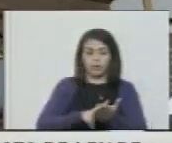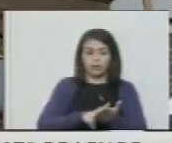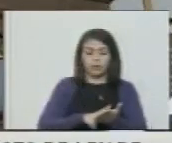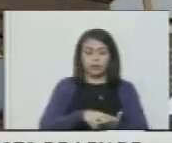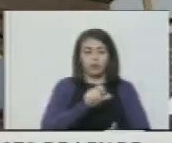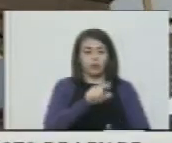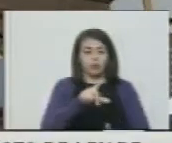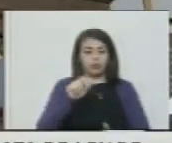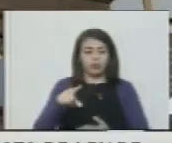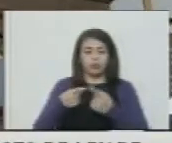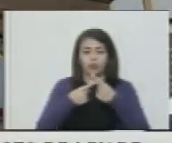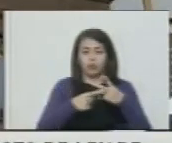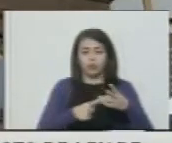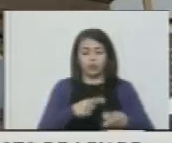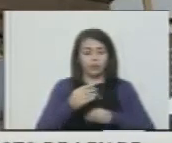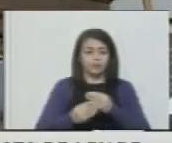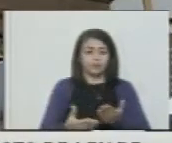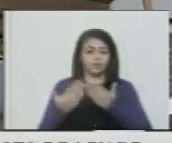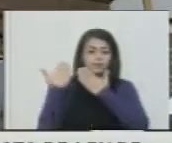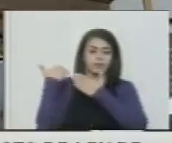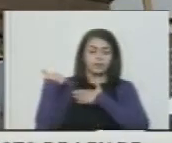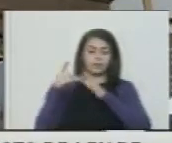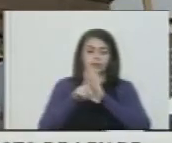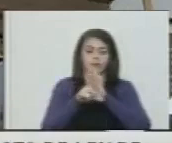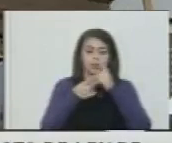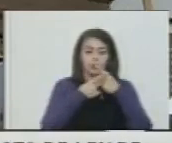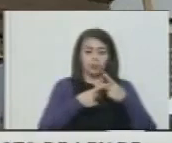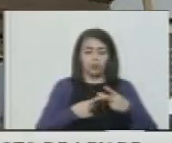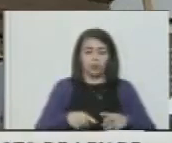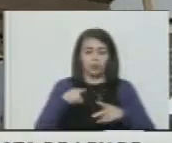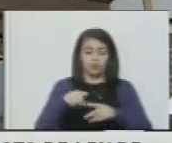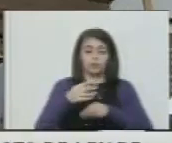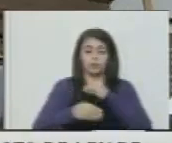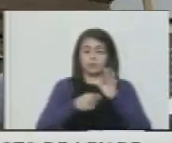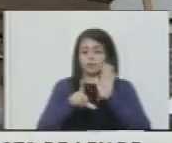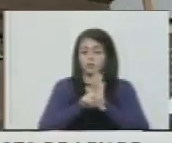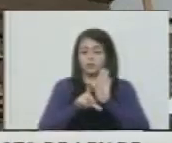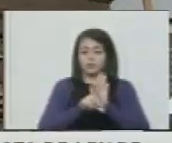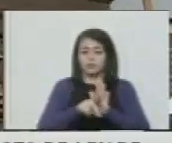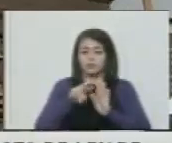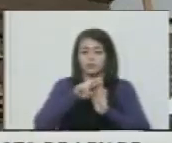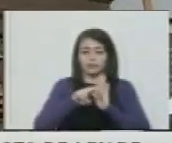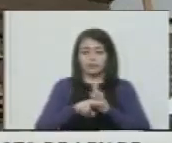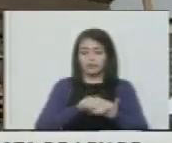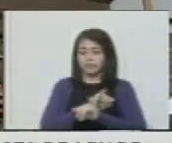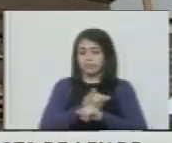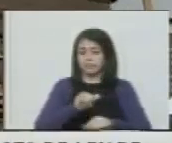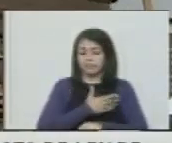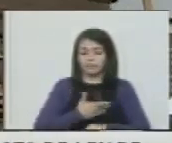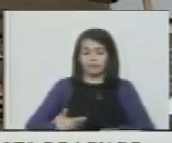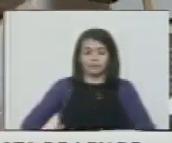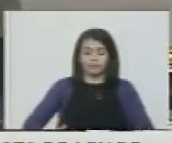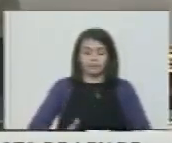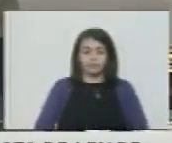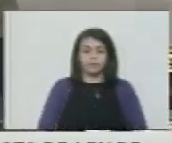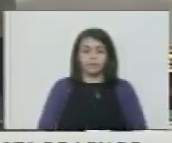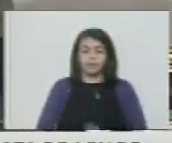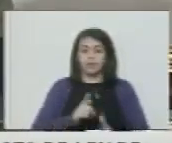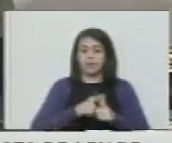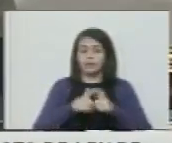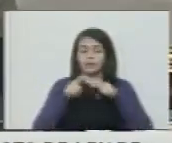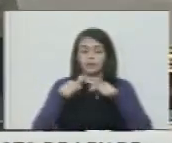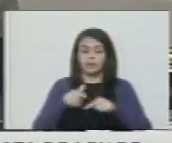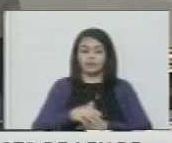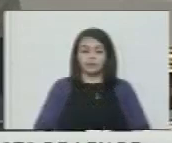aprobación. 11. Las demás que le atribuya esta ley y otras leyes y reglamentos. Esto, señor presidente.